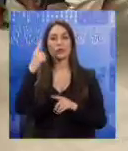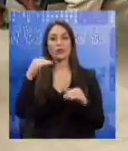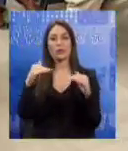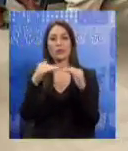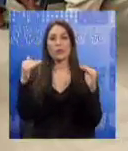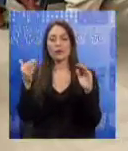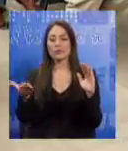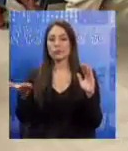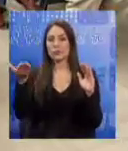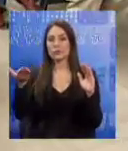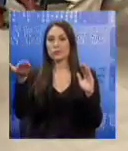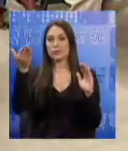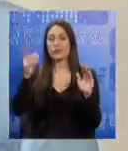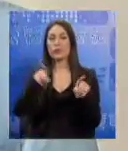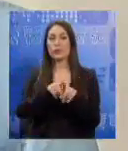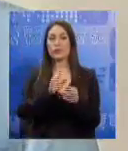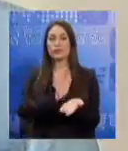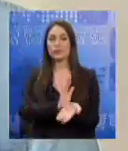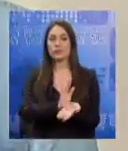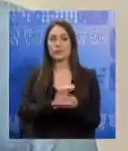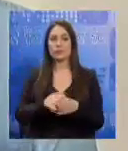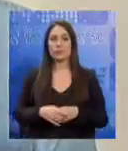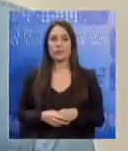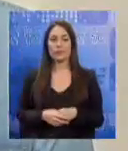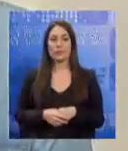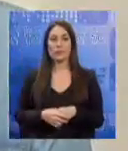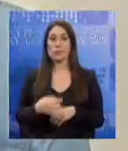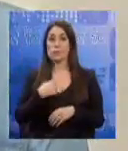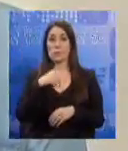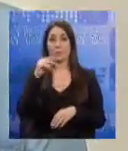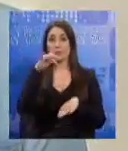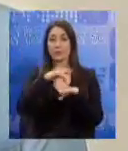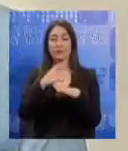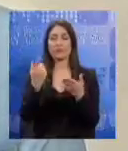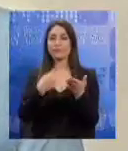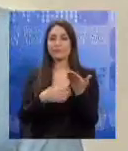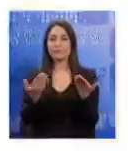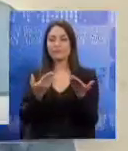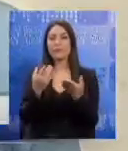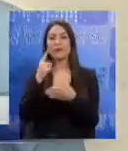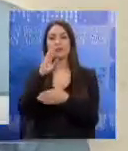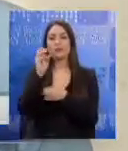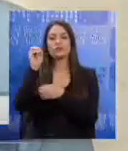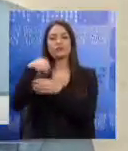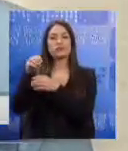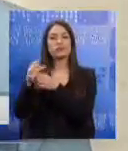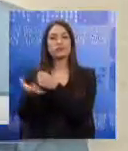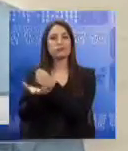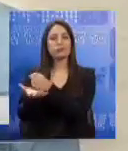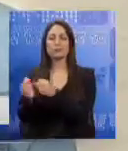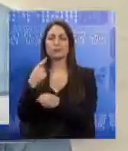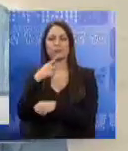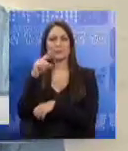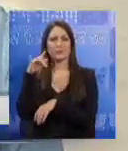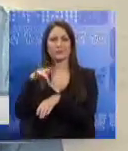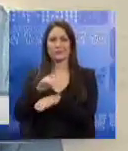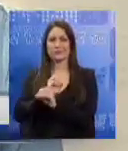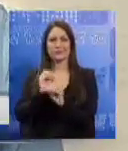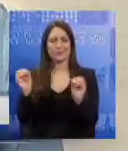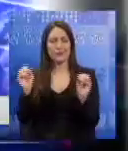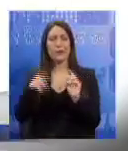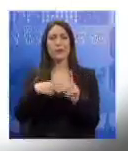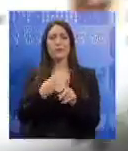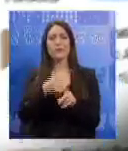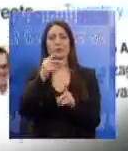los aumentos en la seguridad social. No vamos a tocar en este proyecto de ley la cesantía. No se les van a disminuir las pensiones de